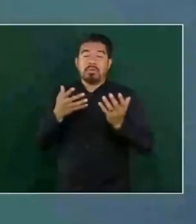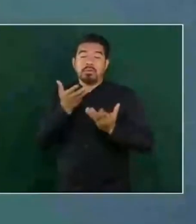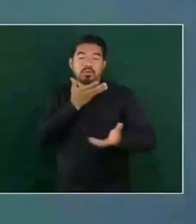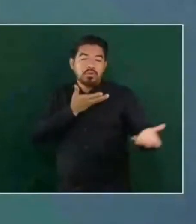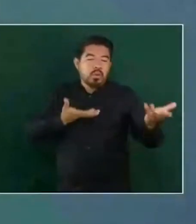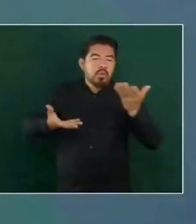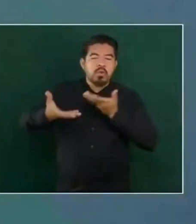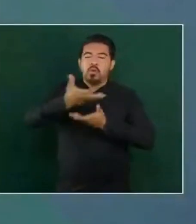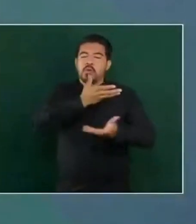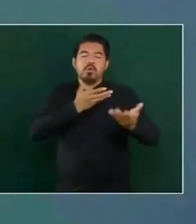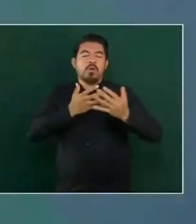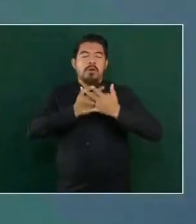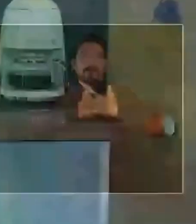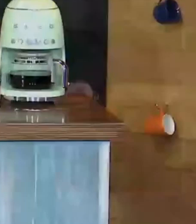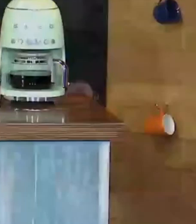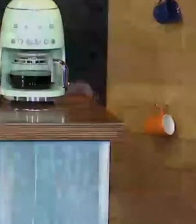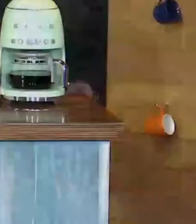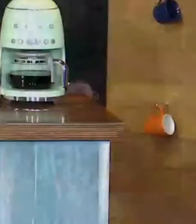muy fraterna